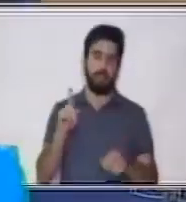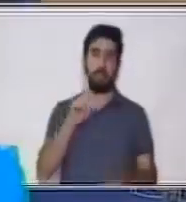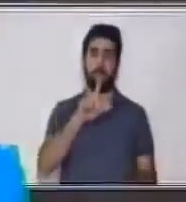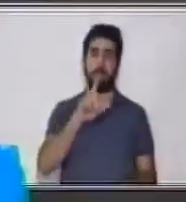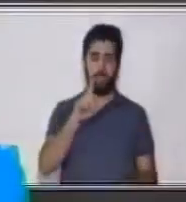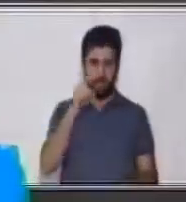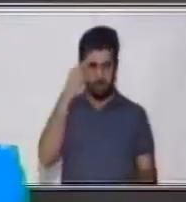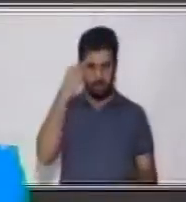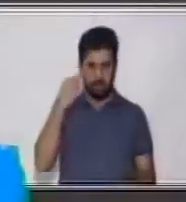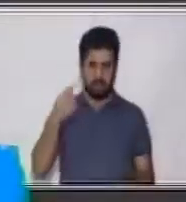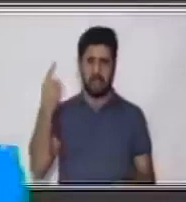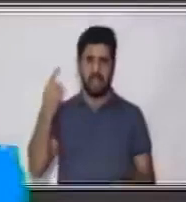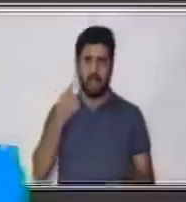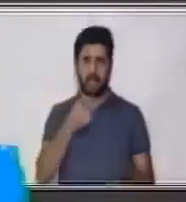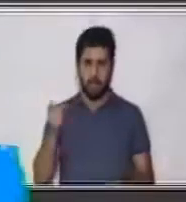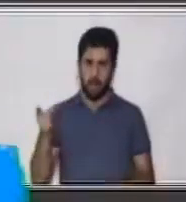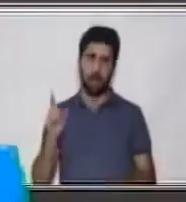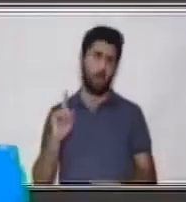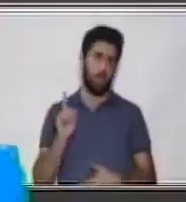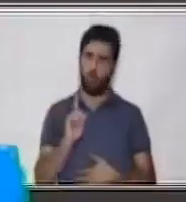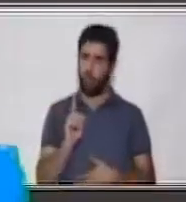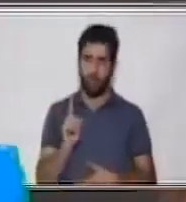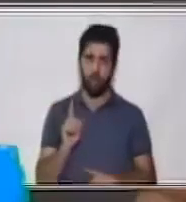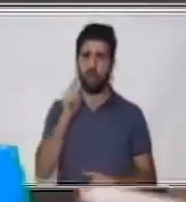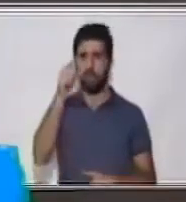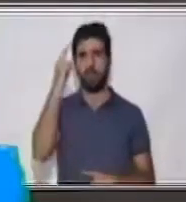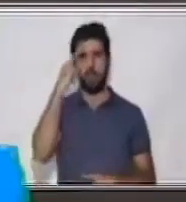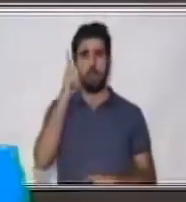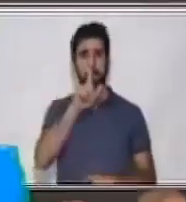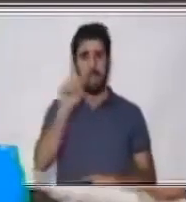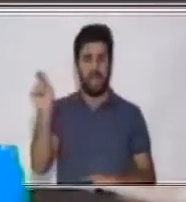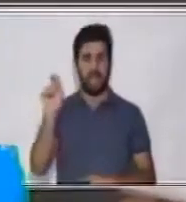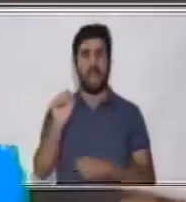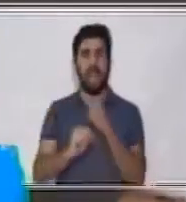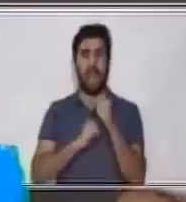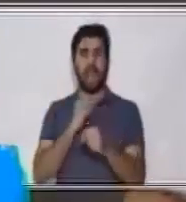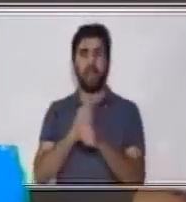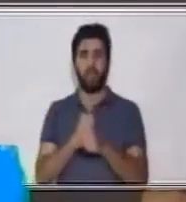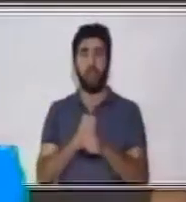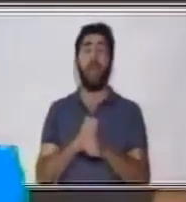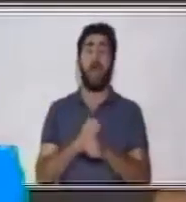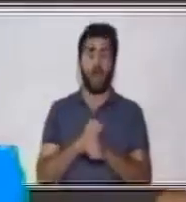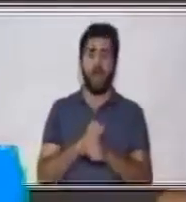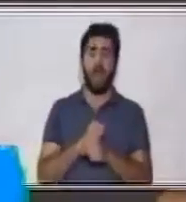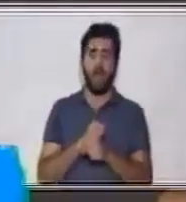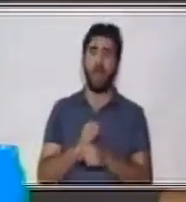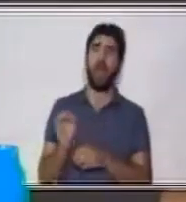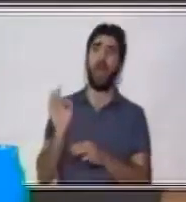Los días, los meses,